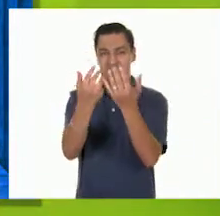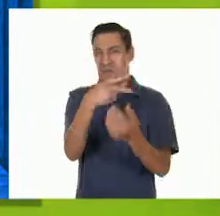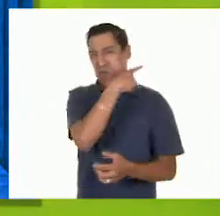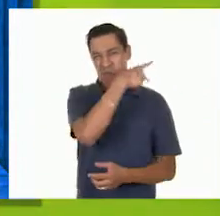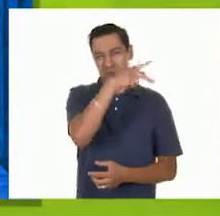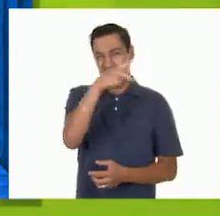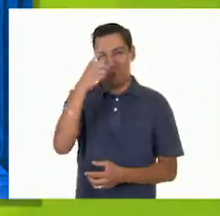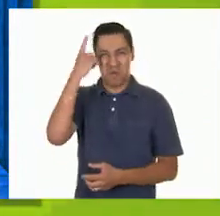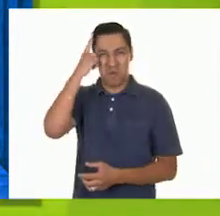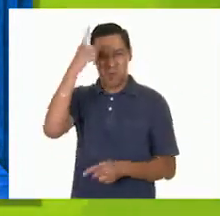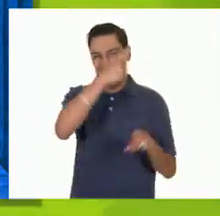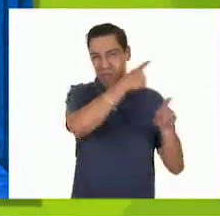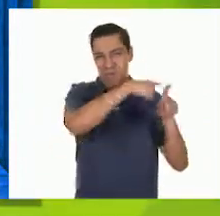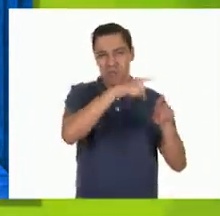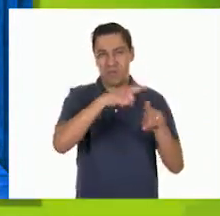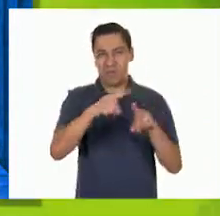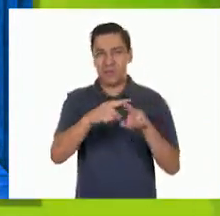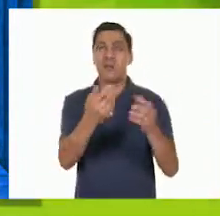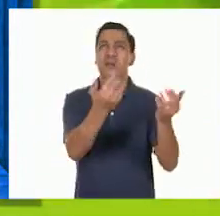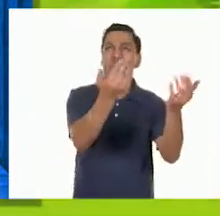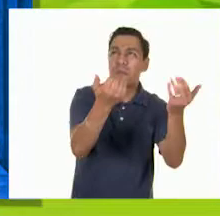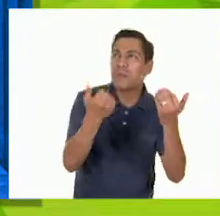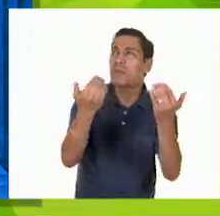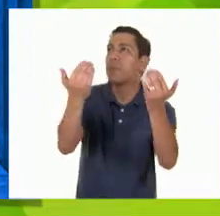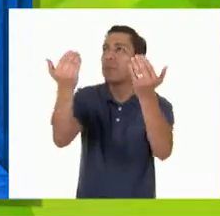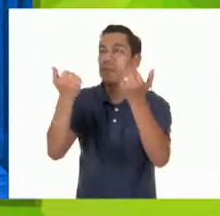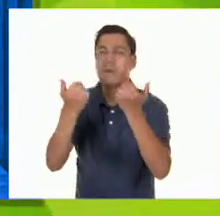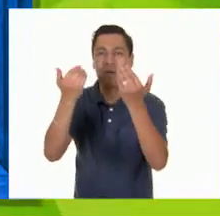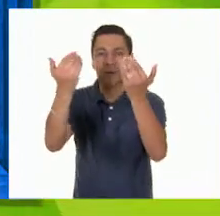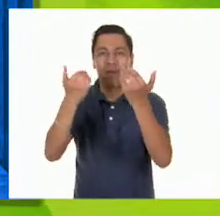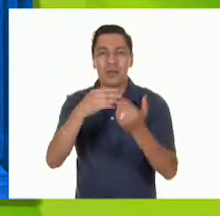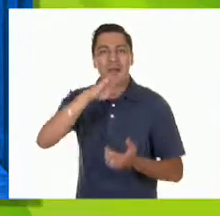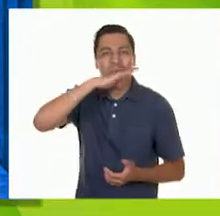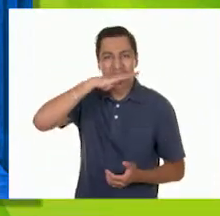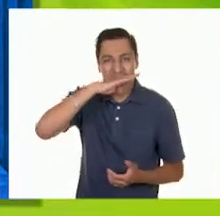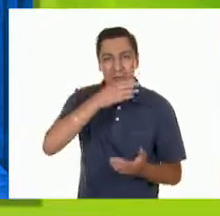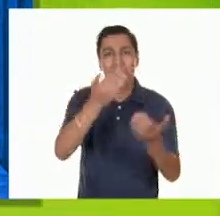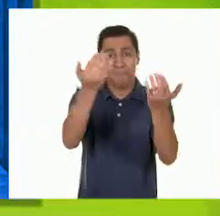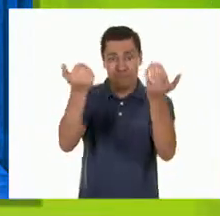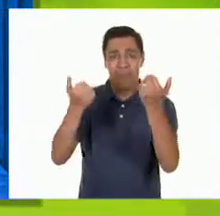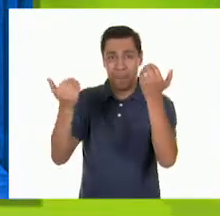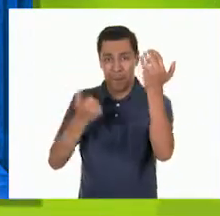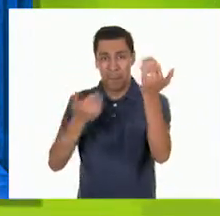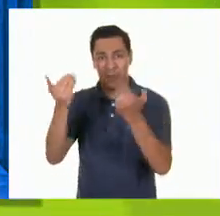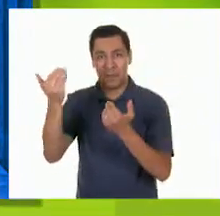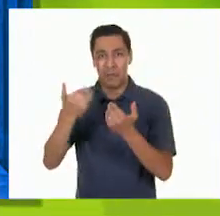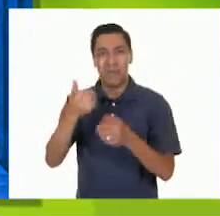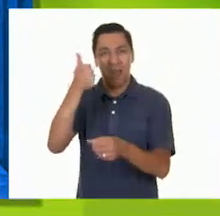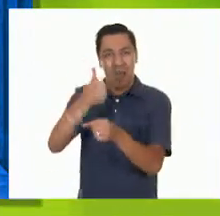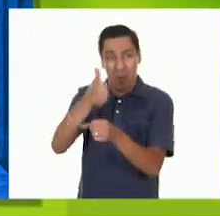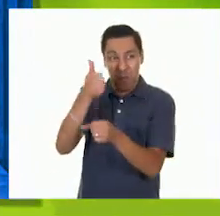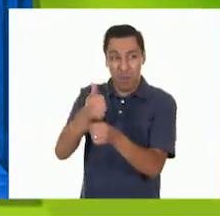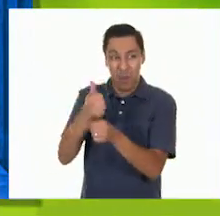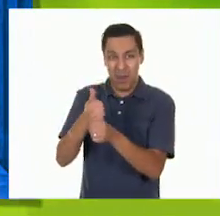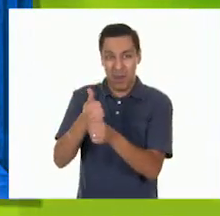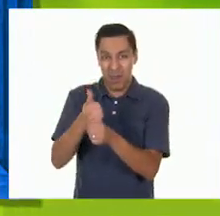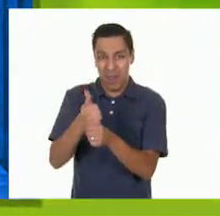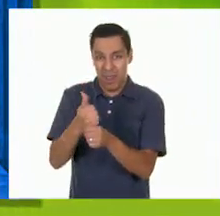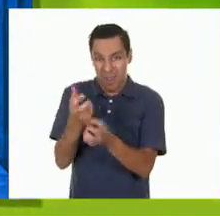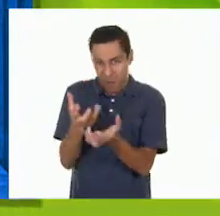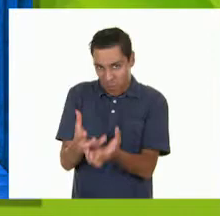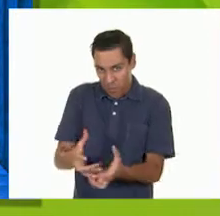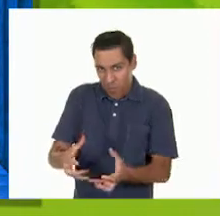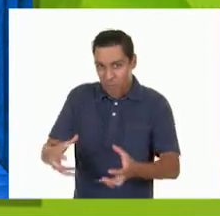pesca clip oca trae el maíz a nosotros mi abuela ponía más o menos una olla